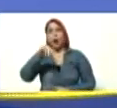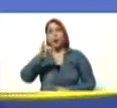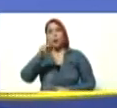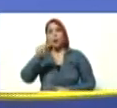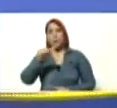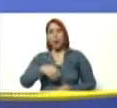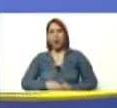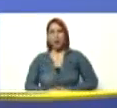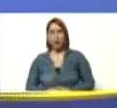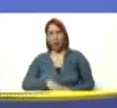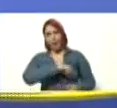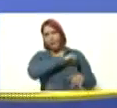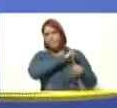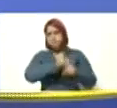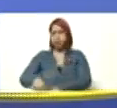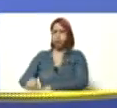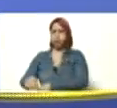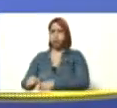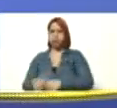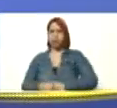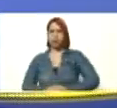Barrió el piso con Tomás Guanipa.